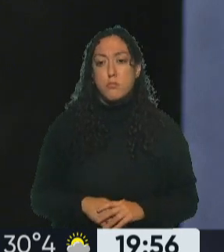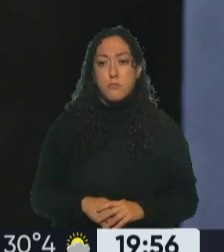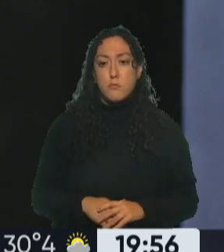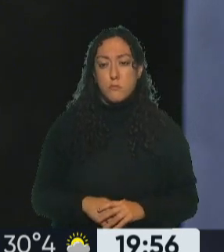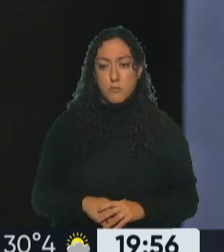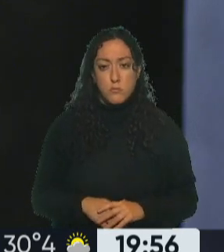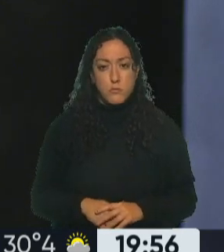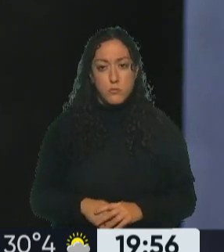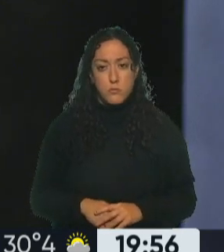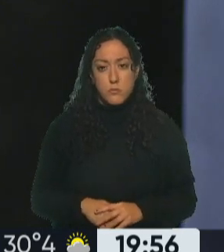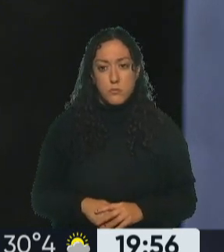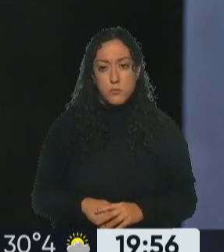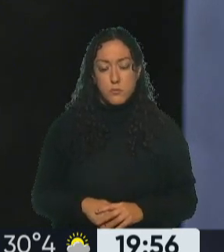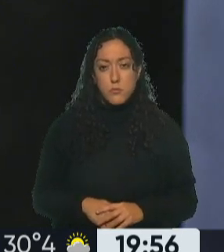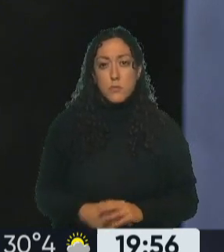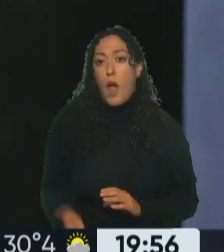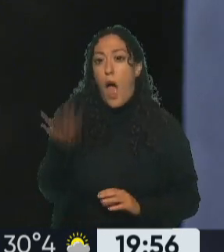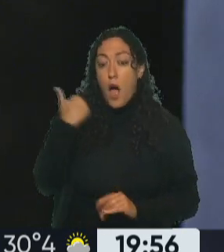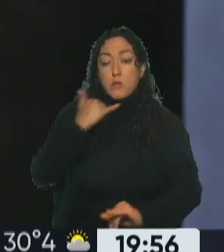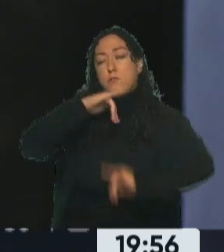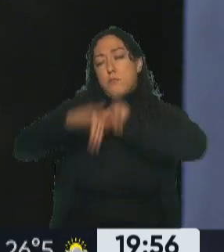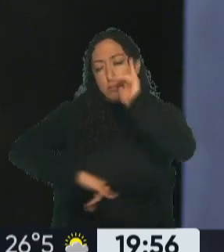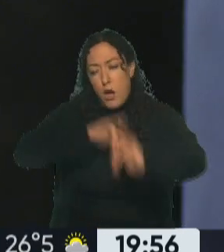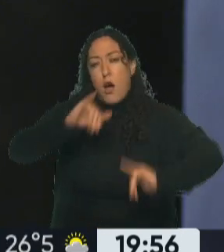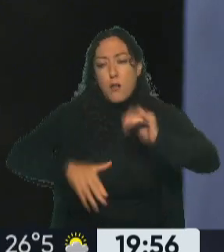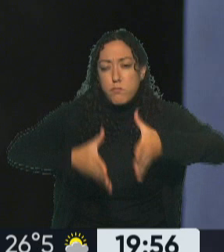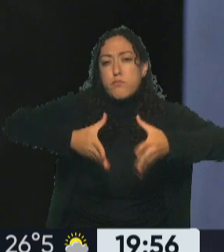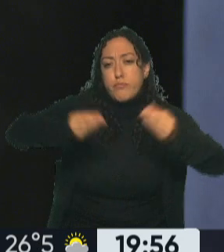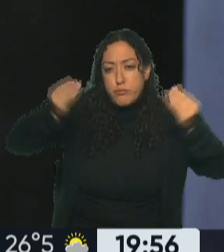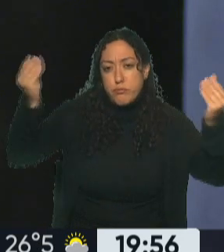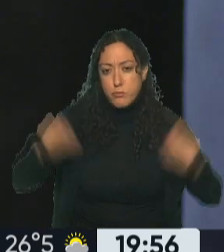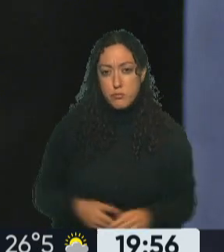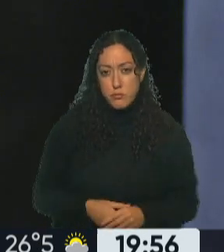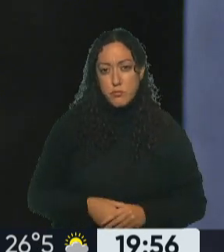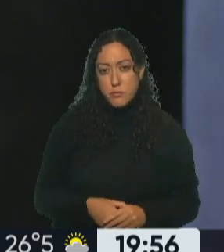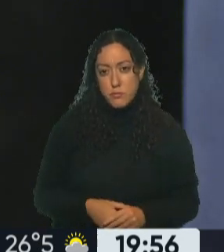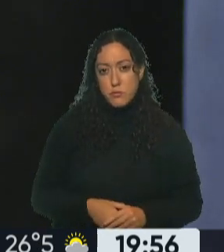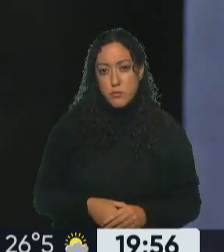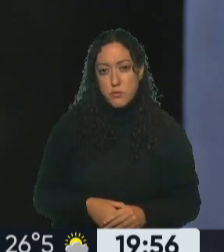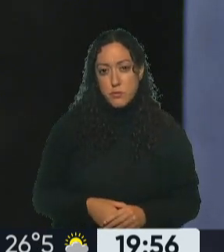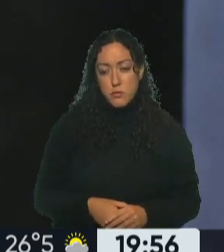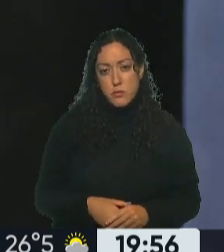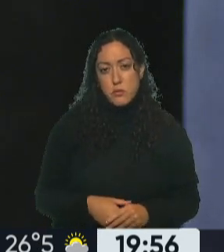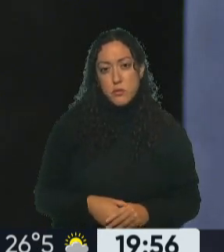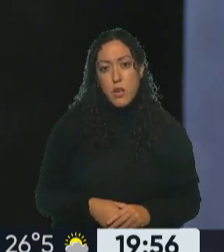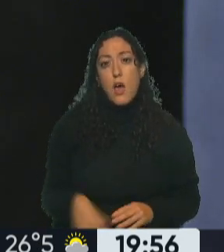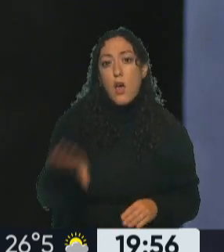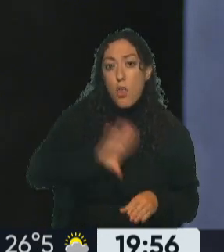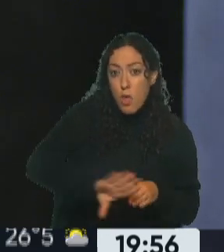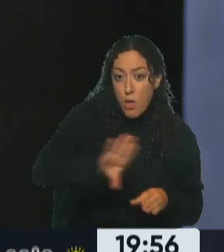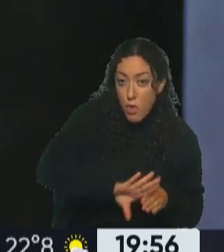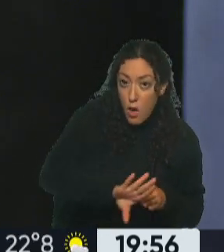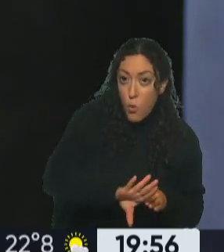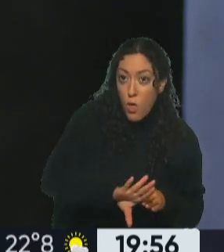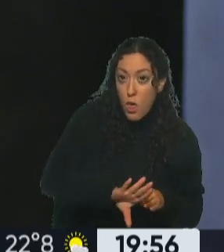confirmando un poco lo que explicamos ya más de una vez, que en definitiva la deuda que se toma solo obedece